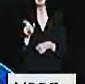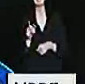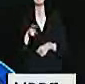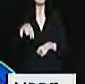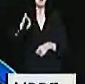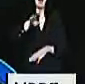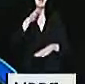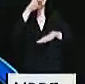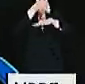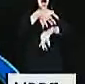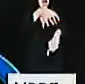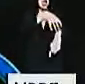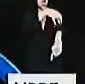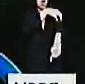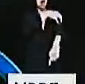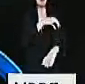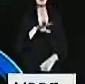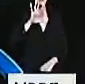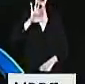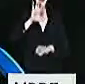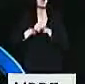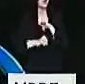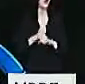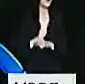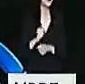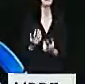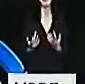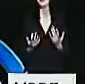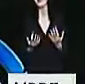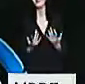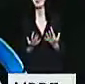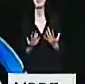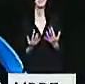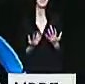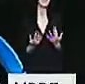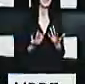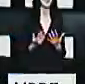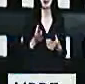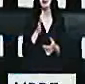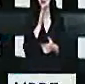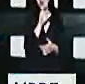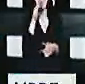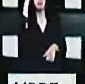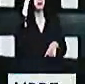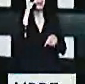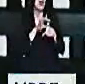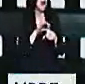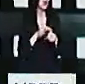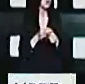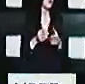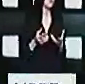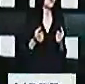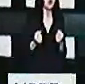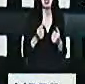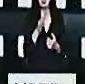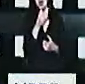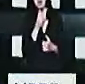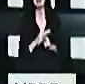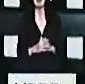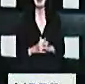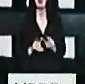regiones, van a pasar 5 años y no va a haber ninguno, ni un caso de esos desafiantes. ¿No es eficiente entonces?